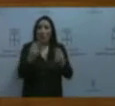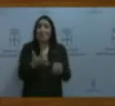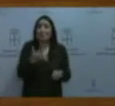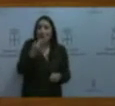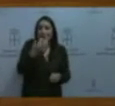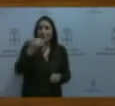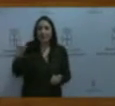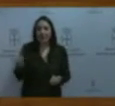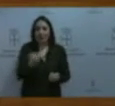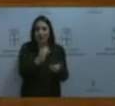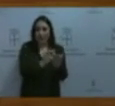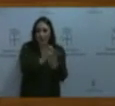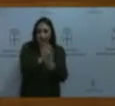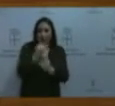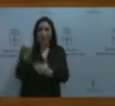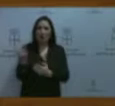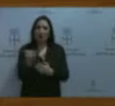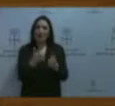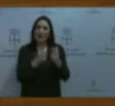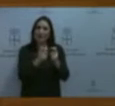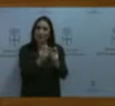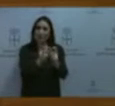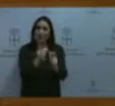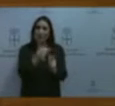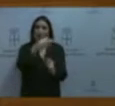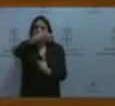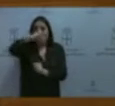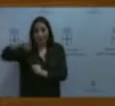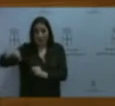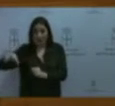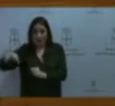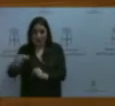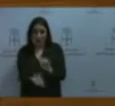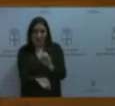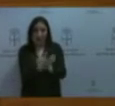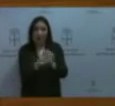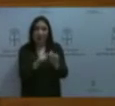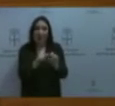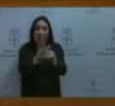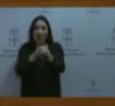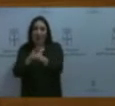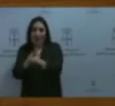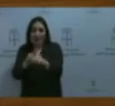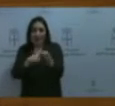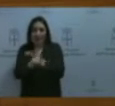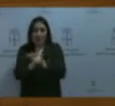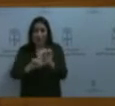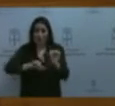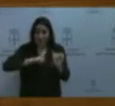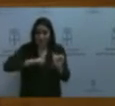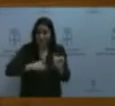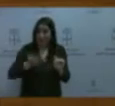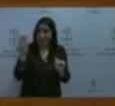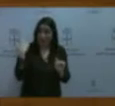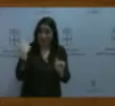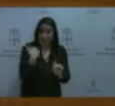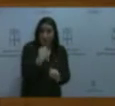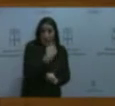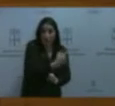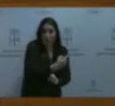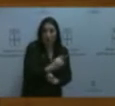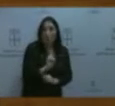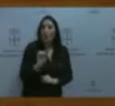las jefaturas de sección y las unidades que se han conformado como áreas de gestión clínica, te lo decía ayer, que lo primero que